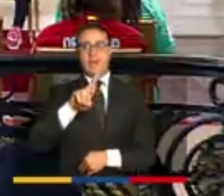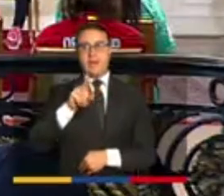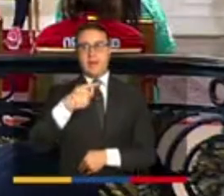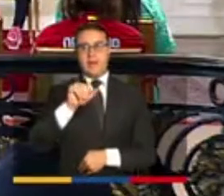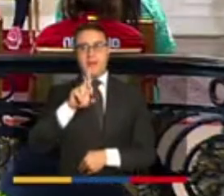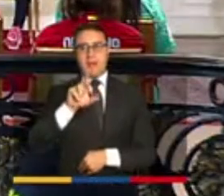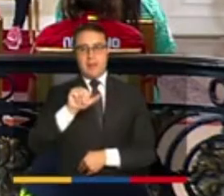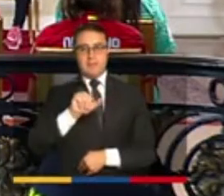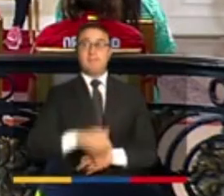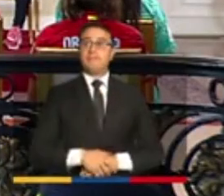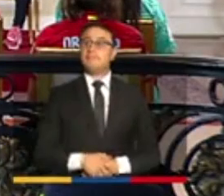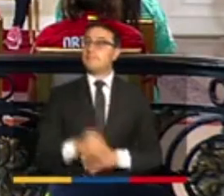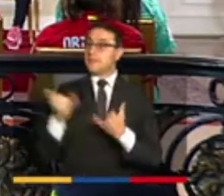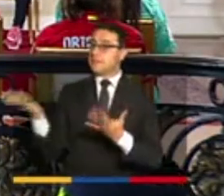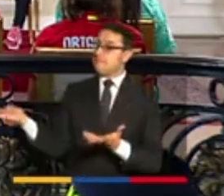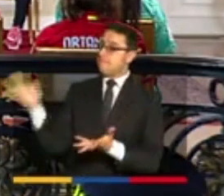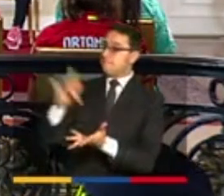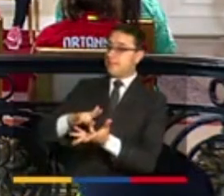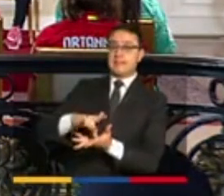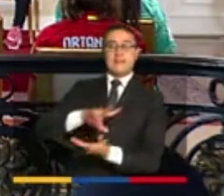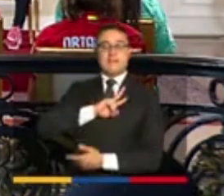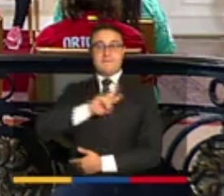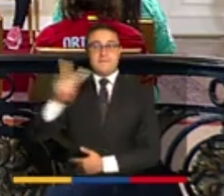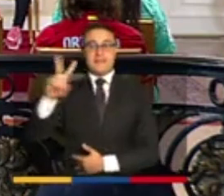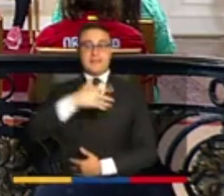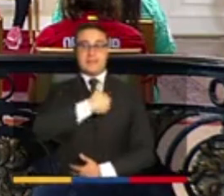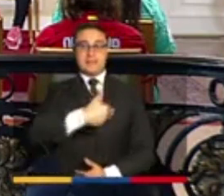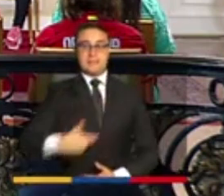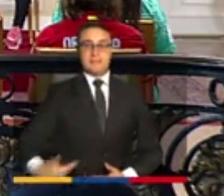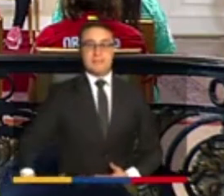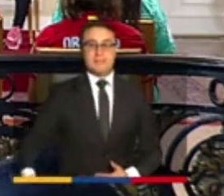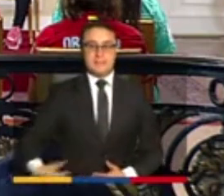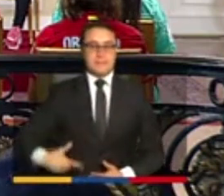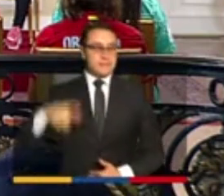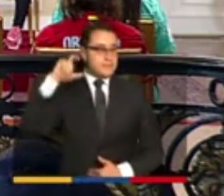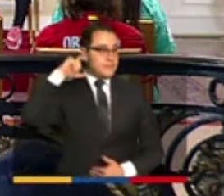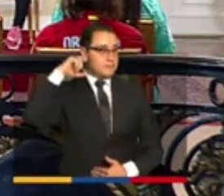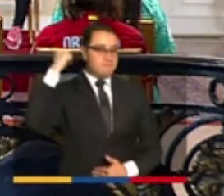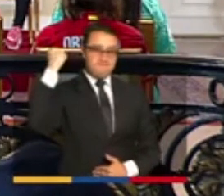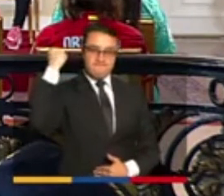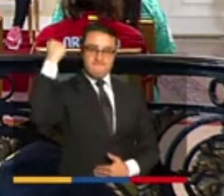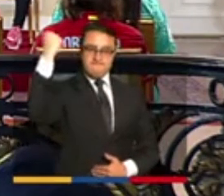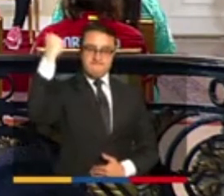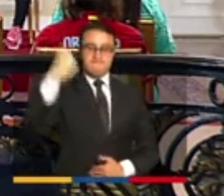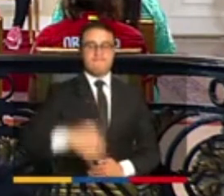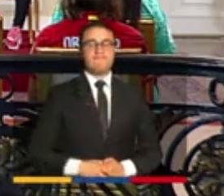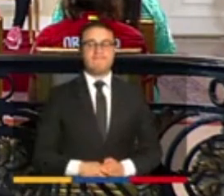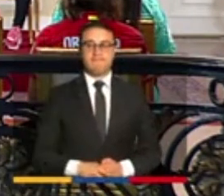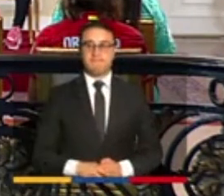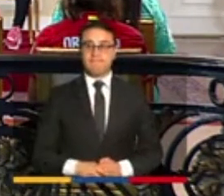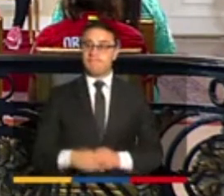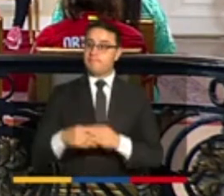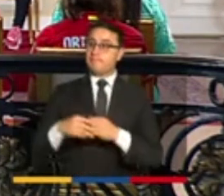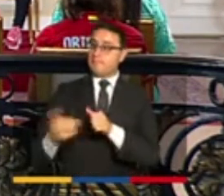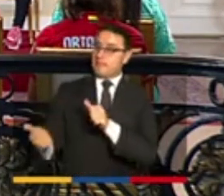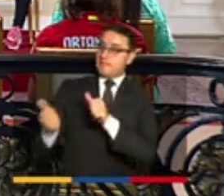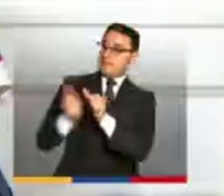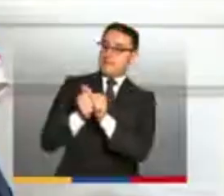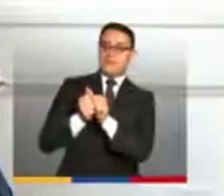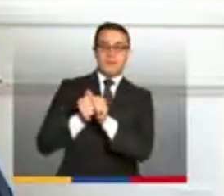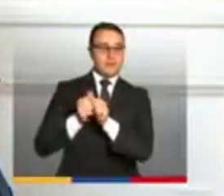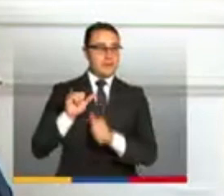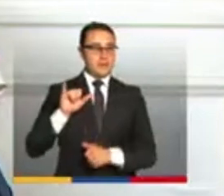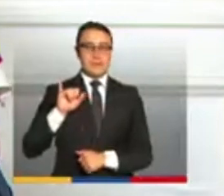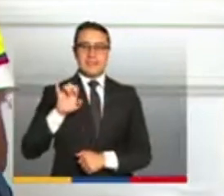Está presente aquí, obviamente, nuestra vicepresidenta de la República de Colombia, Francia Elena Márquez, y su compañero Yerney. ¿Dónde